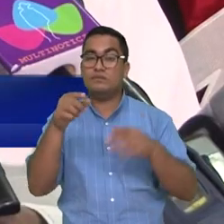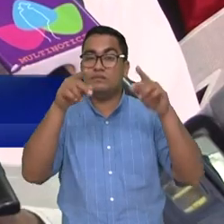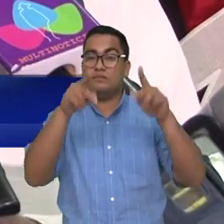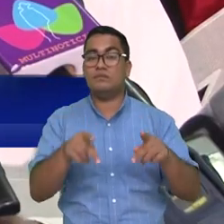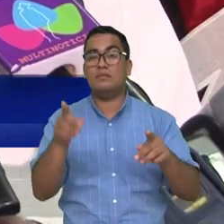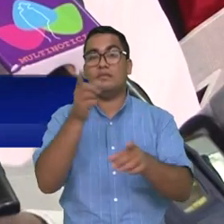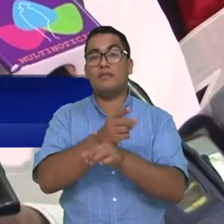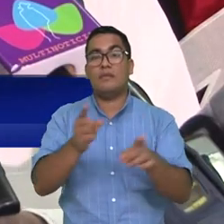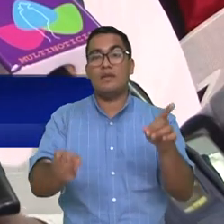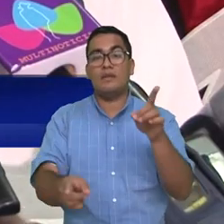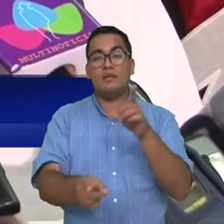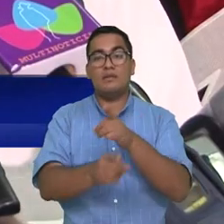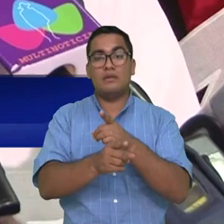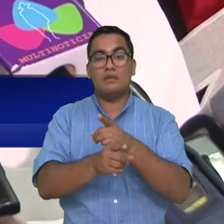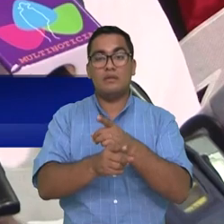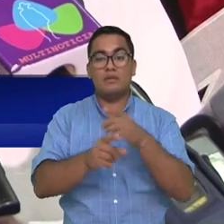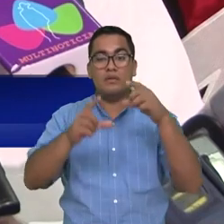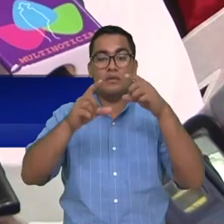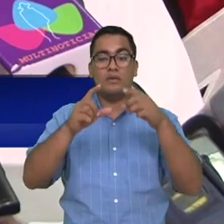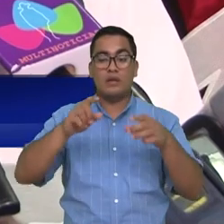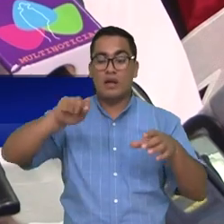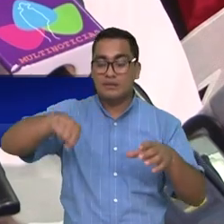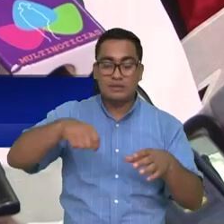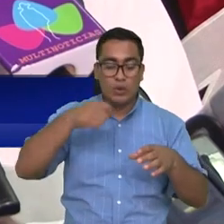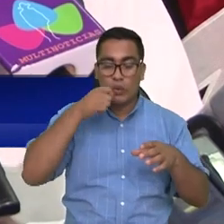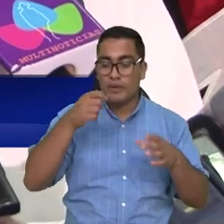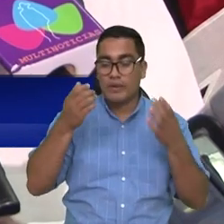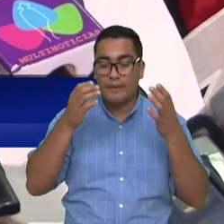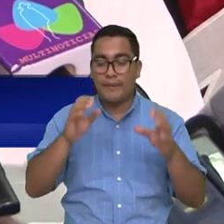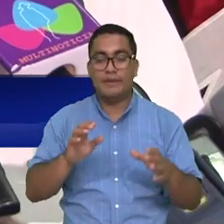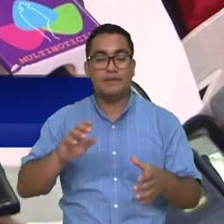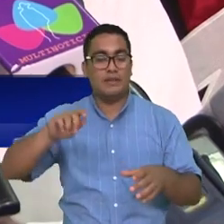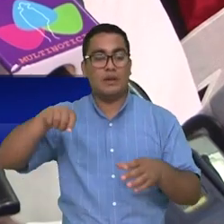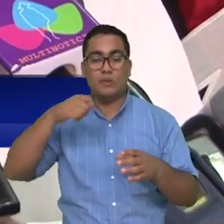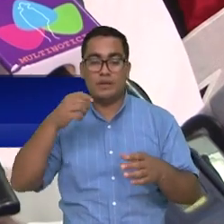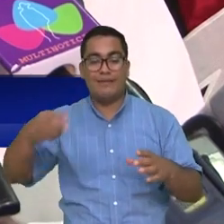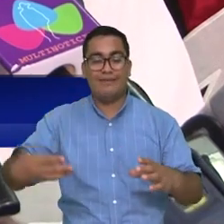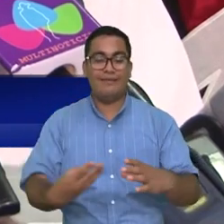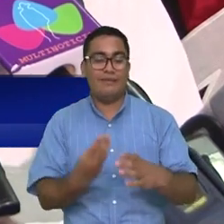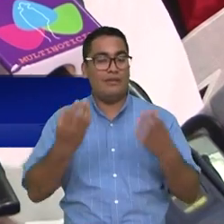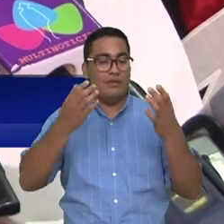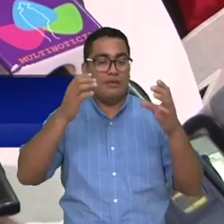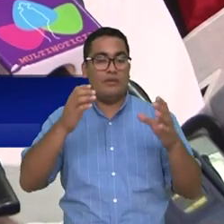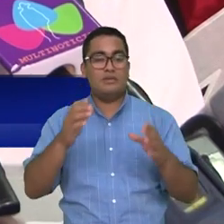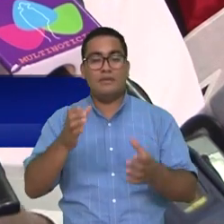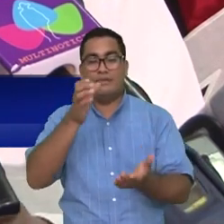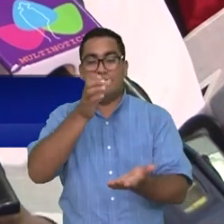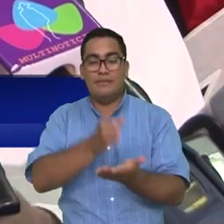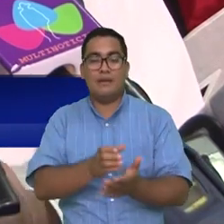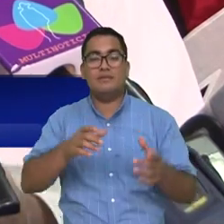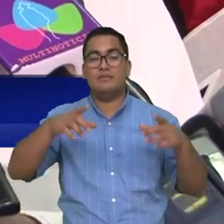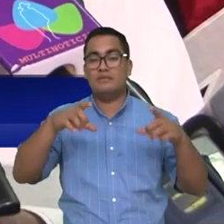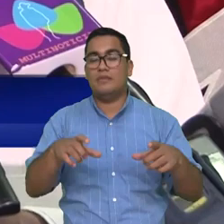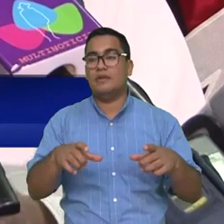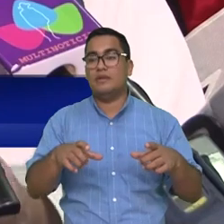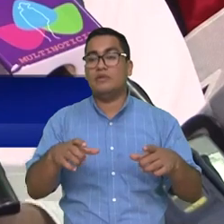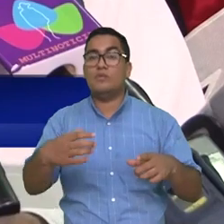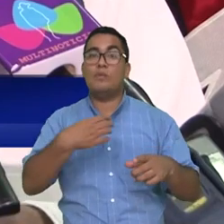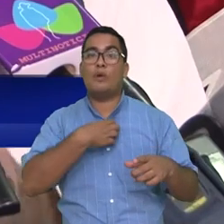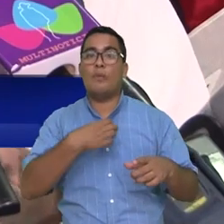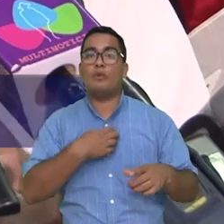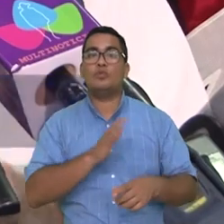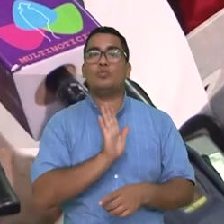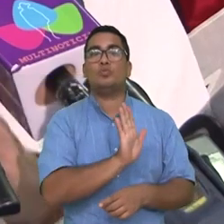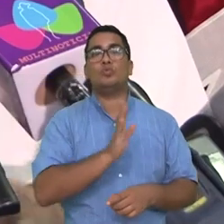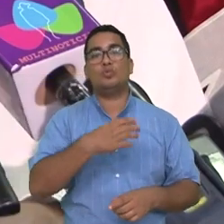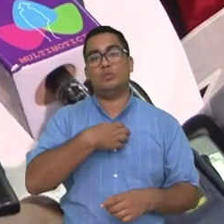usar los cubiertos, la que estamos hablando, cucharas, tenedores, los vasos, los platos, deben ser exclusivamente para